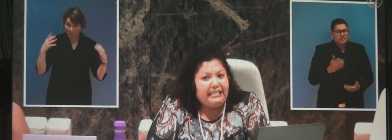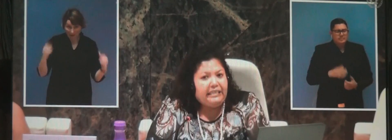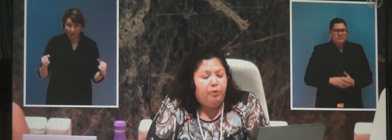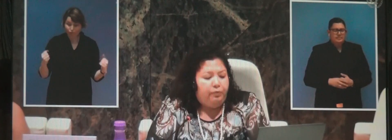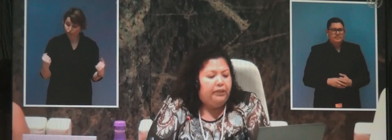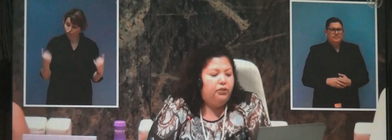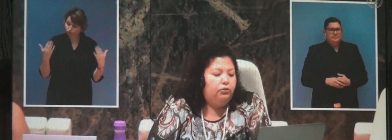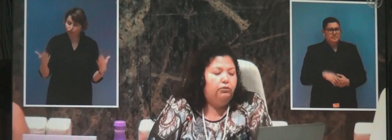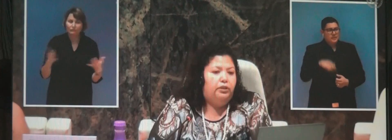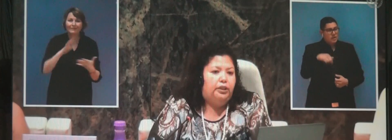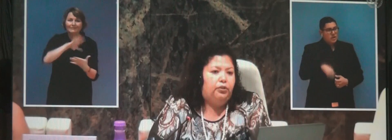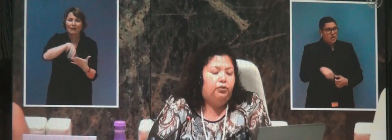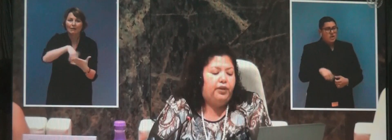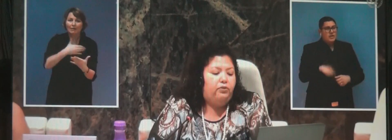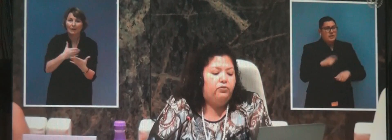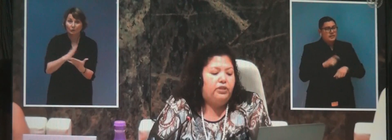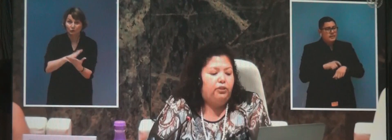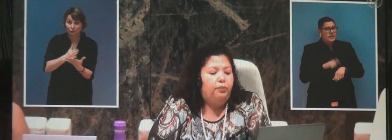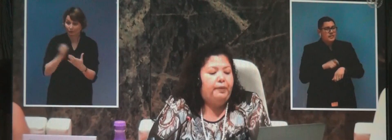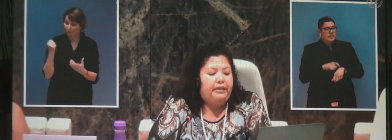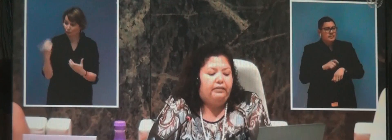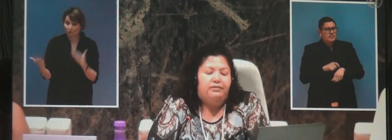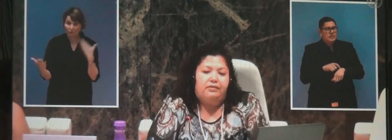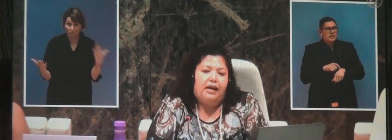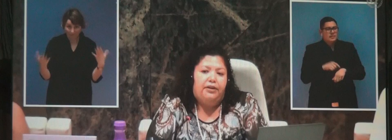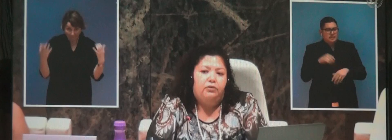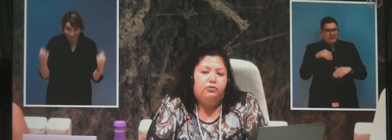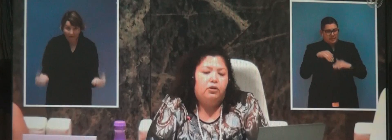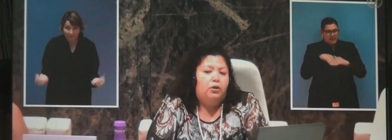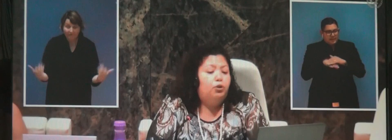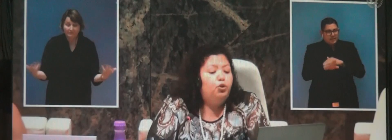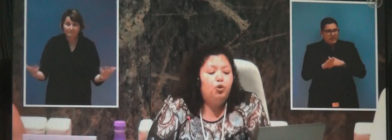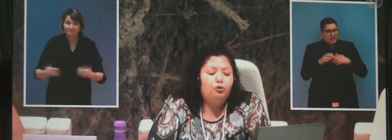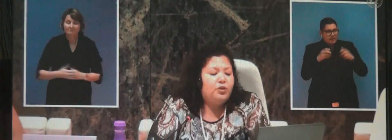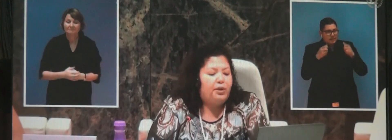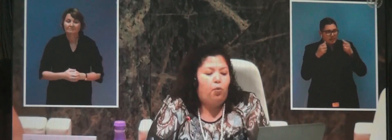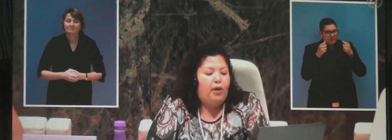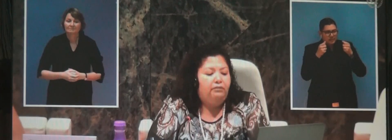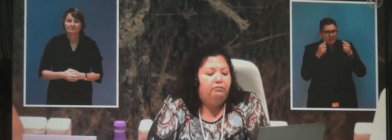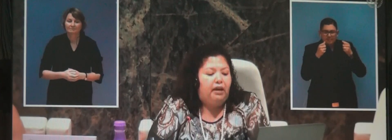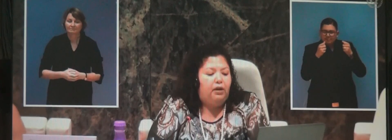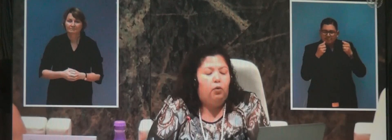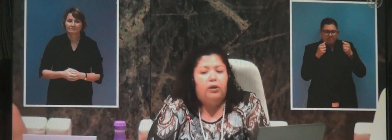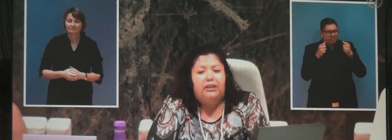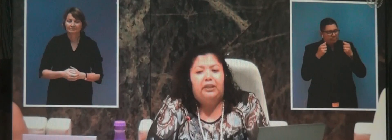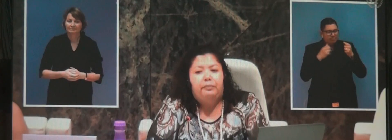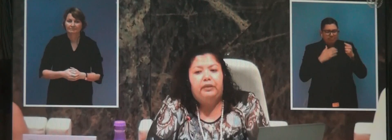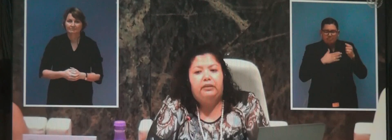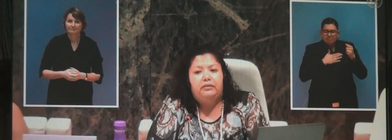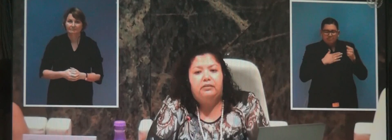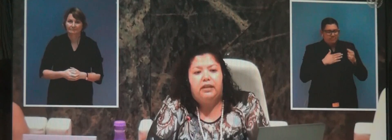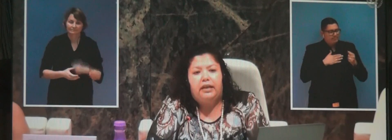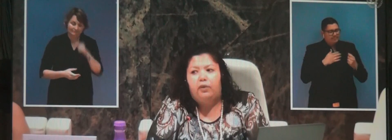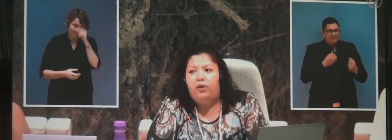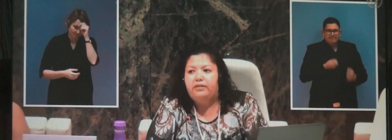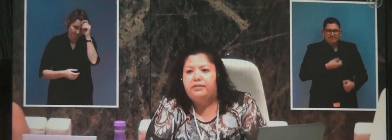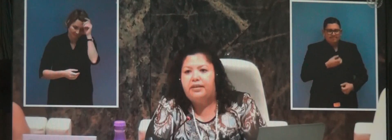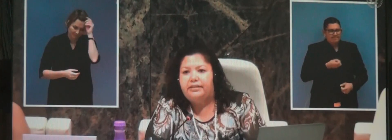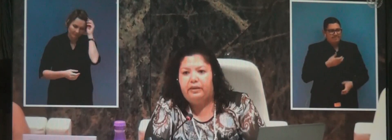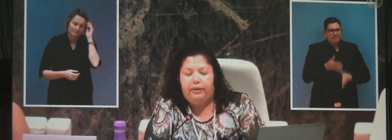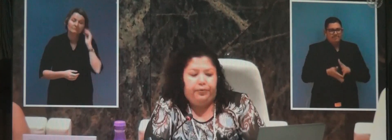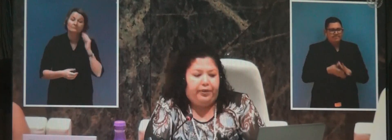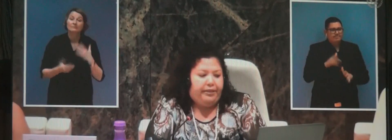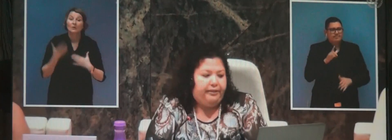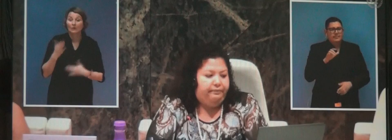En este momento, dentro de los centros penitenciarios, no se cuenta con intérpretes de lengua de